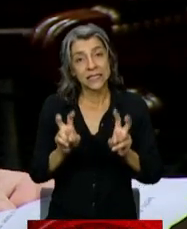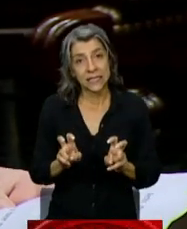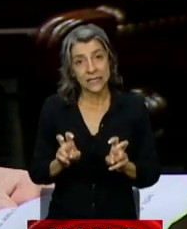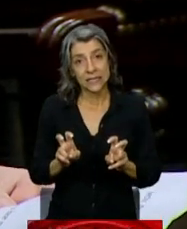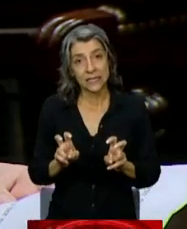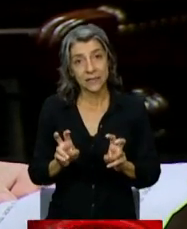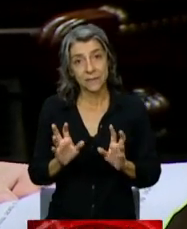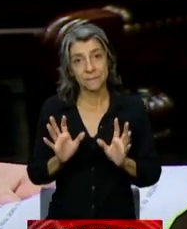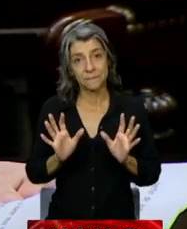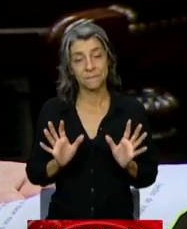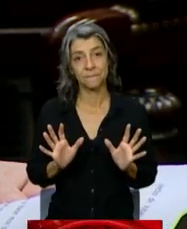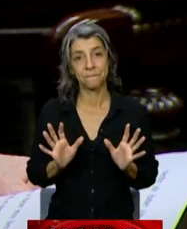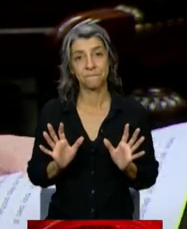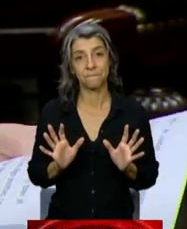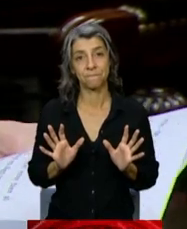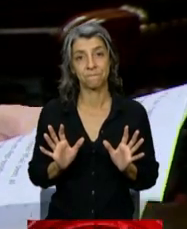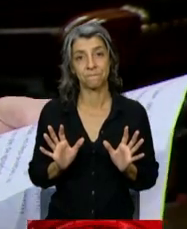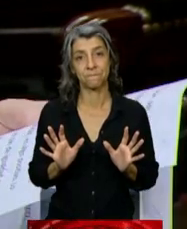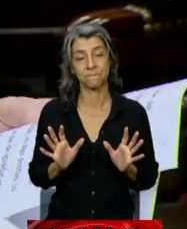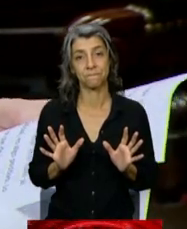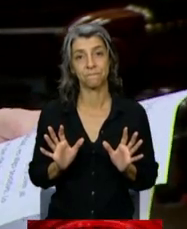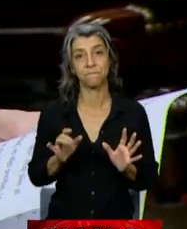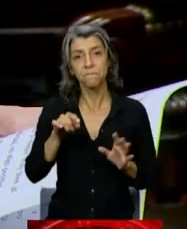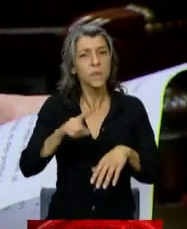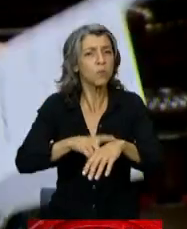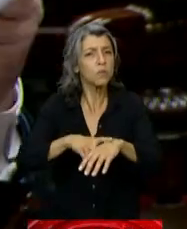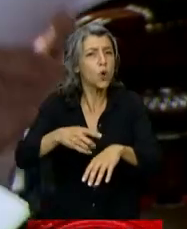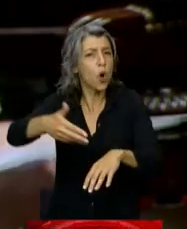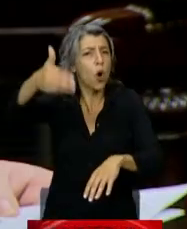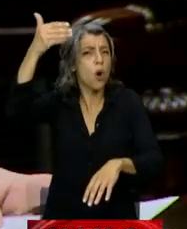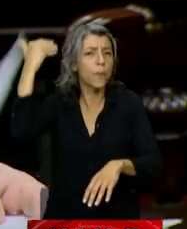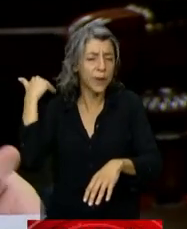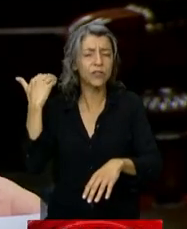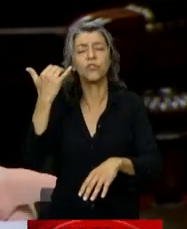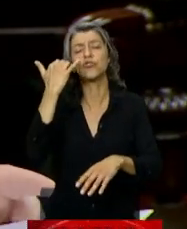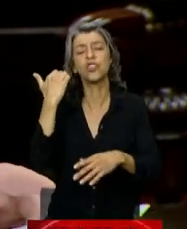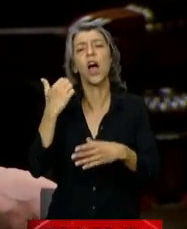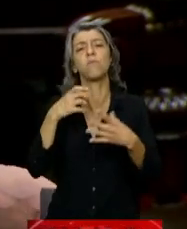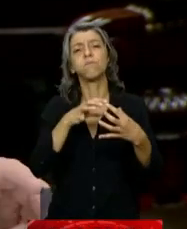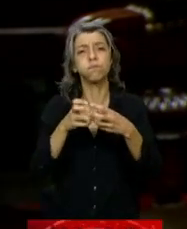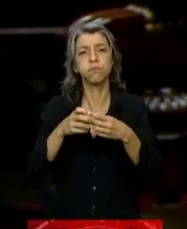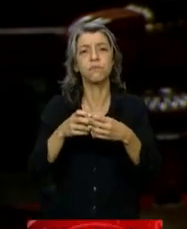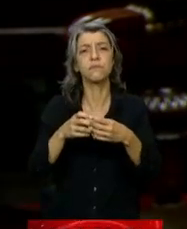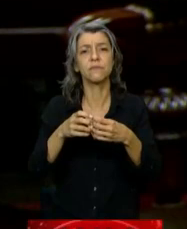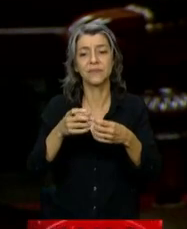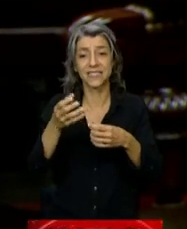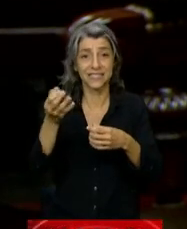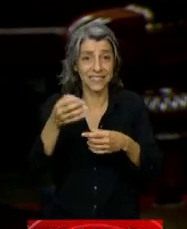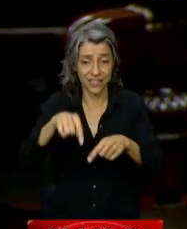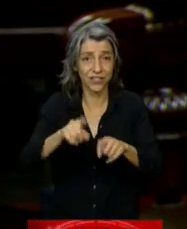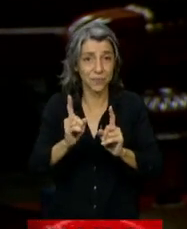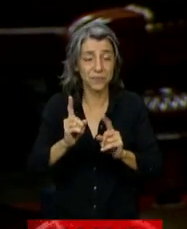eso fue tratado en la sesión precisamente del 24